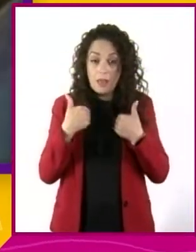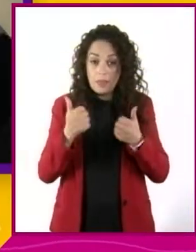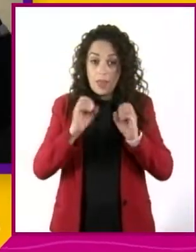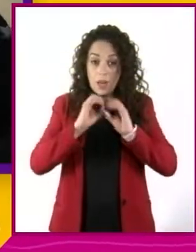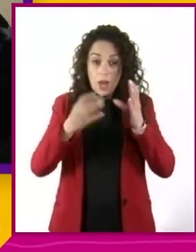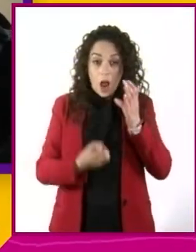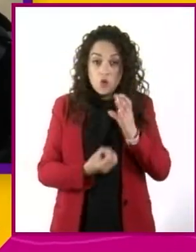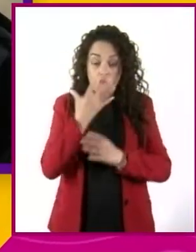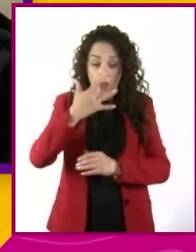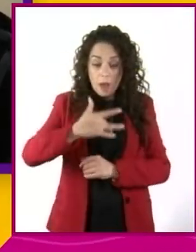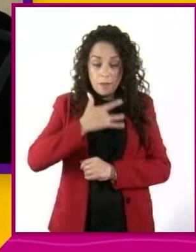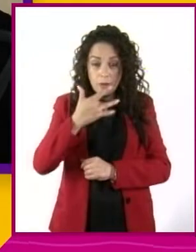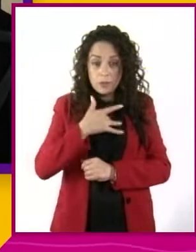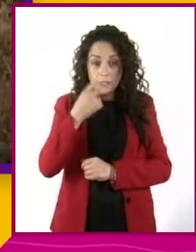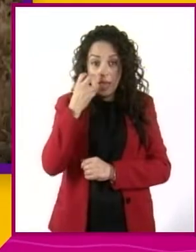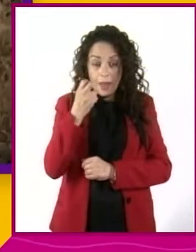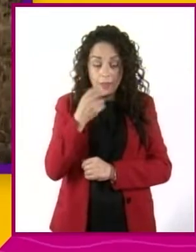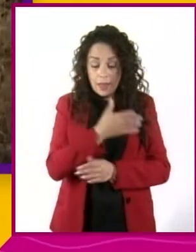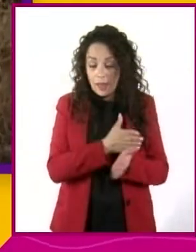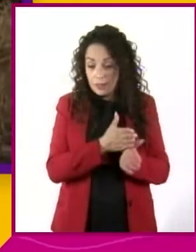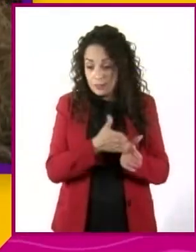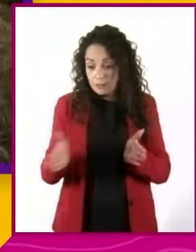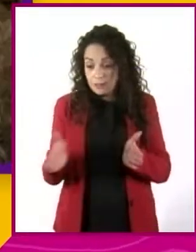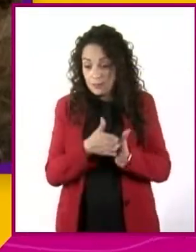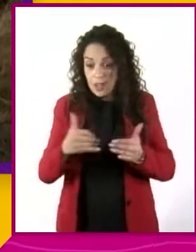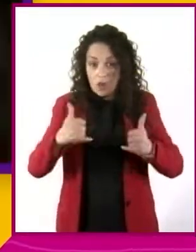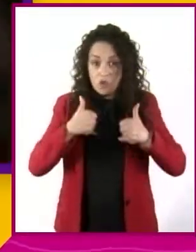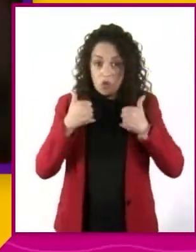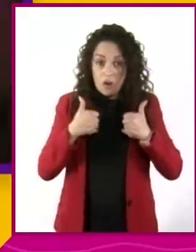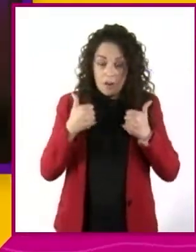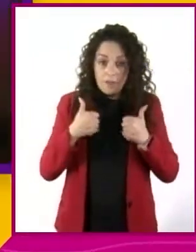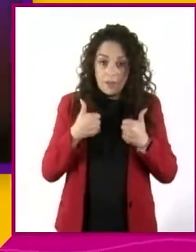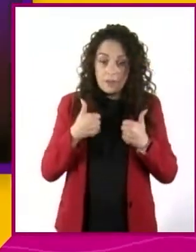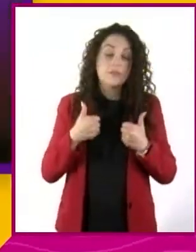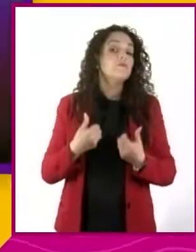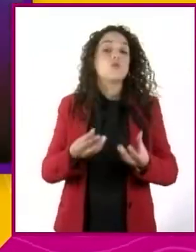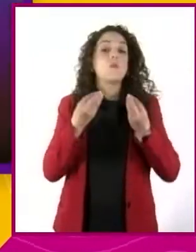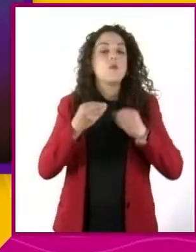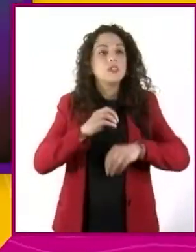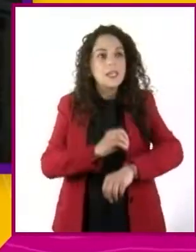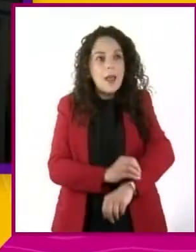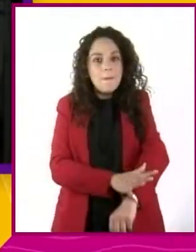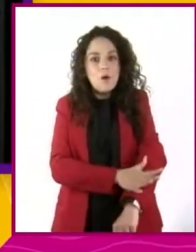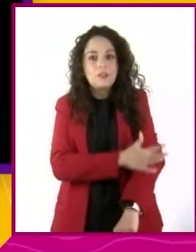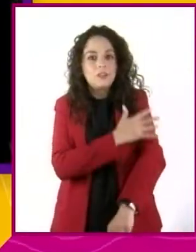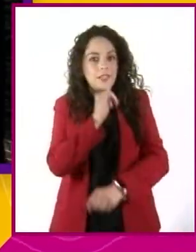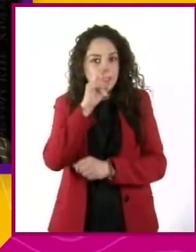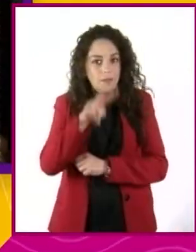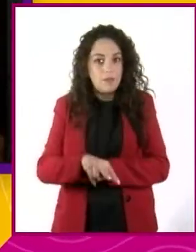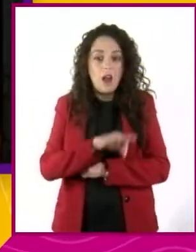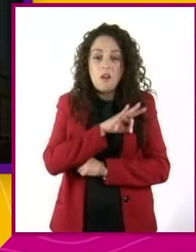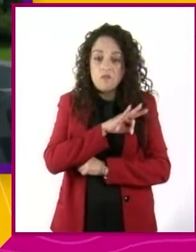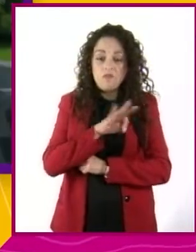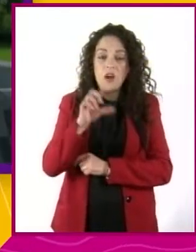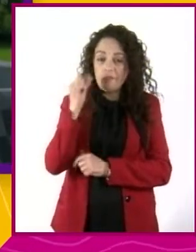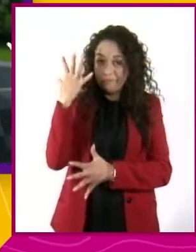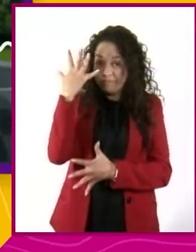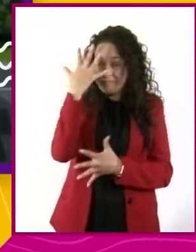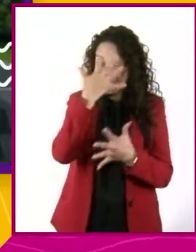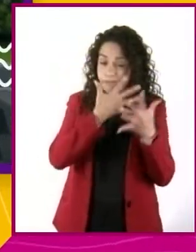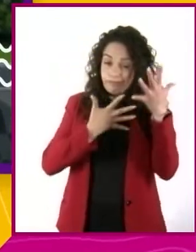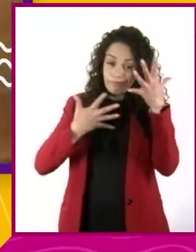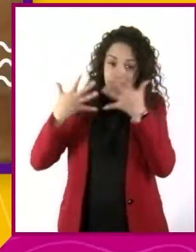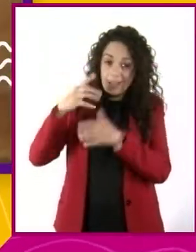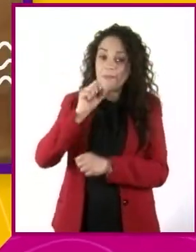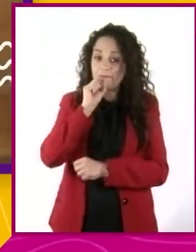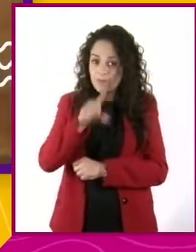sentimientos en la etapa adolescente pueden resultar, además de emocionantes y excitantes, también confusos.